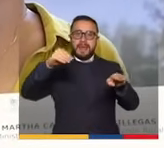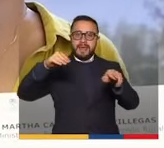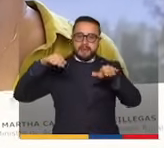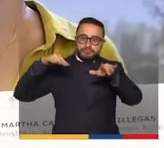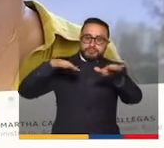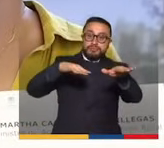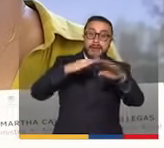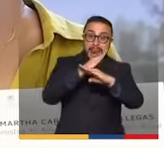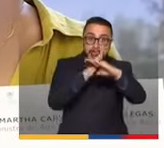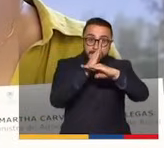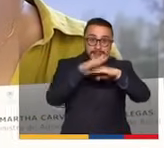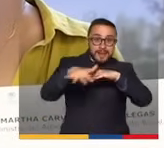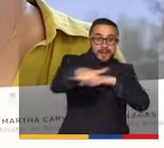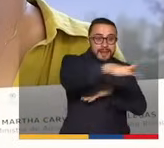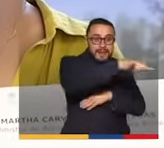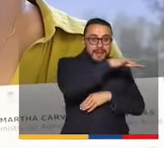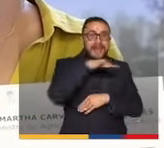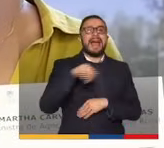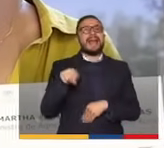A mí me